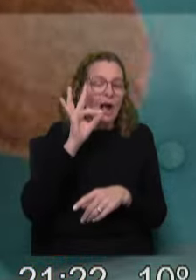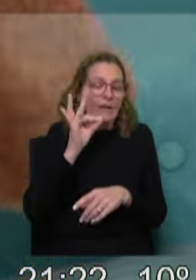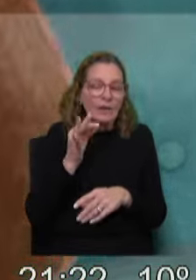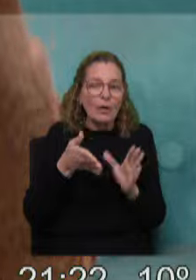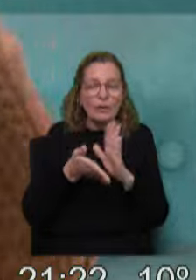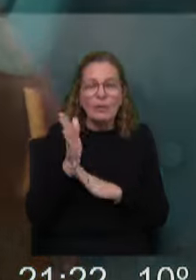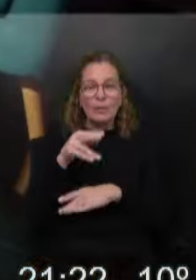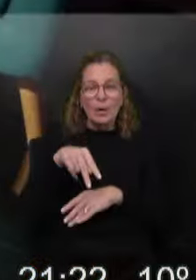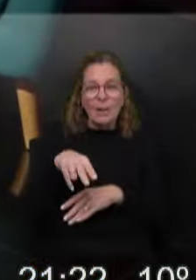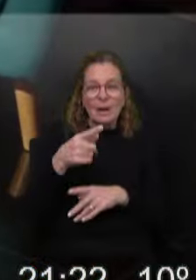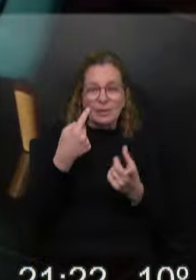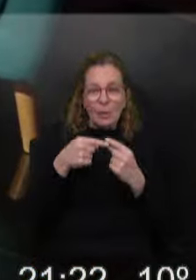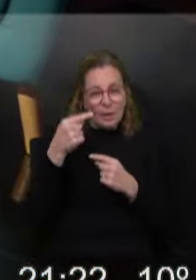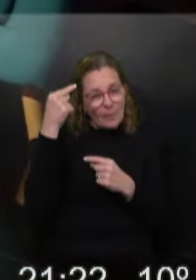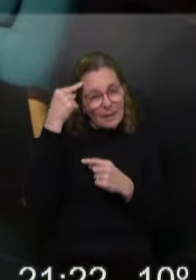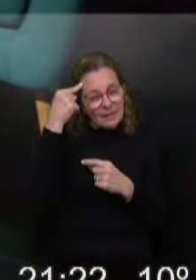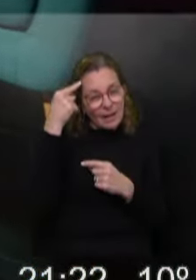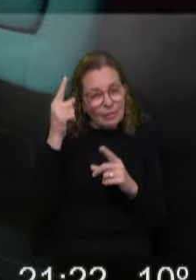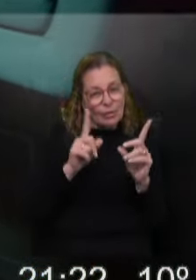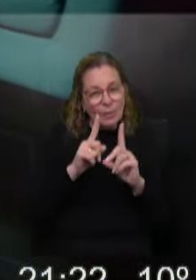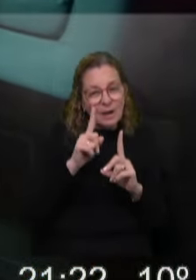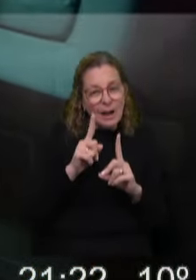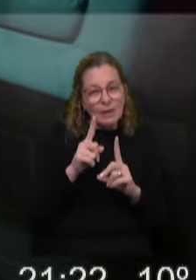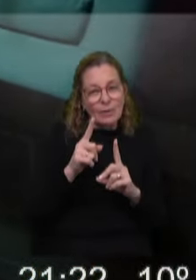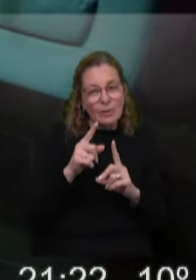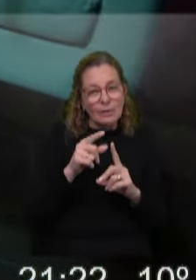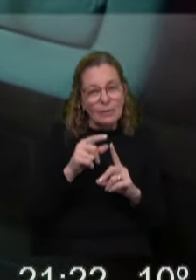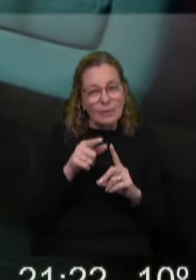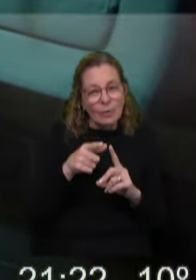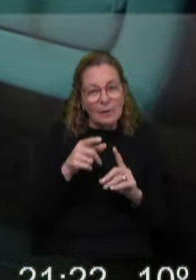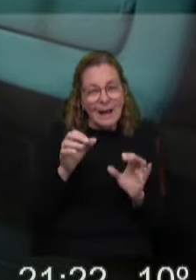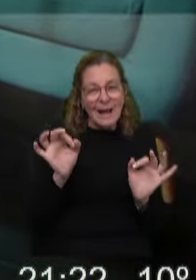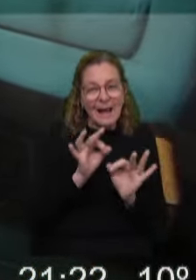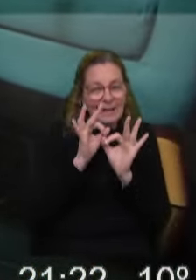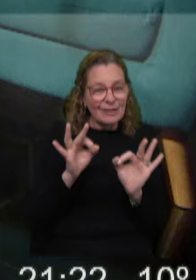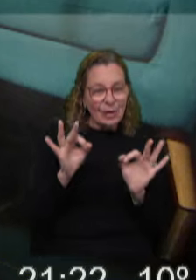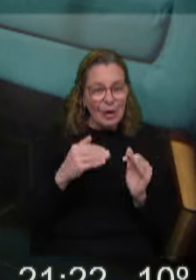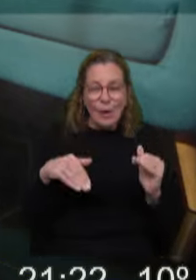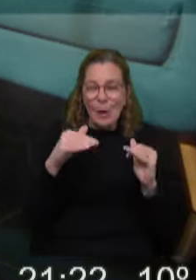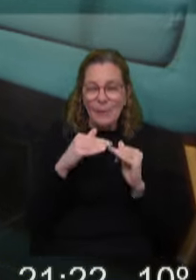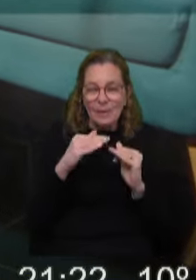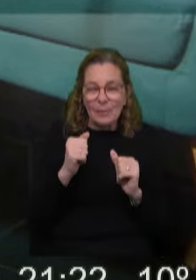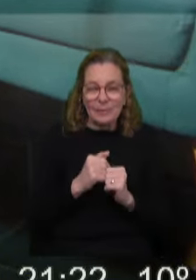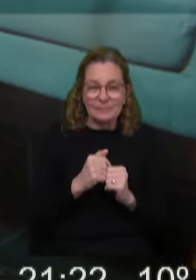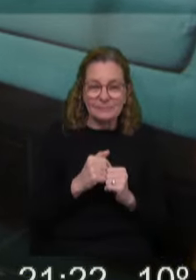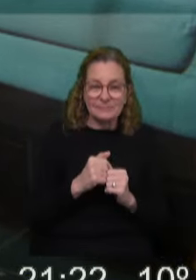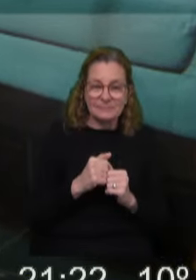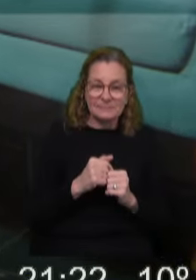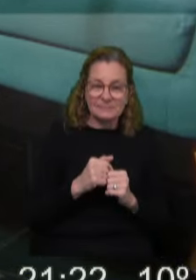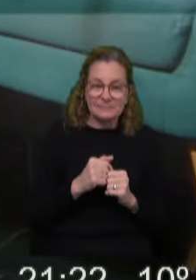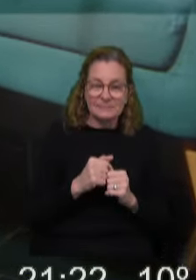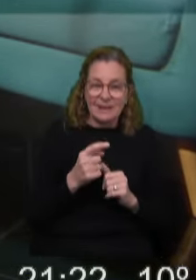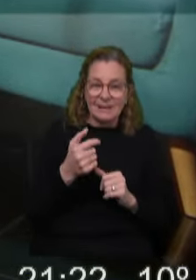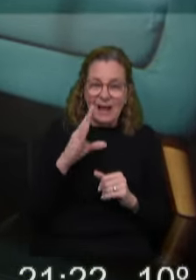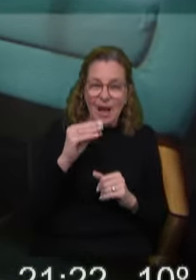nos fuimos caminando, pero reflexionando sobre algo que sucedió. Con una canción me parece que pasa exactamente lo mismo. Recién